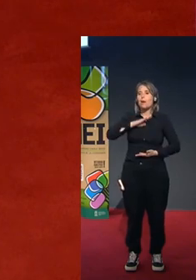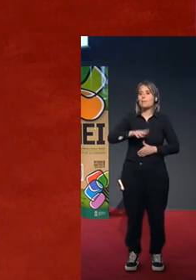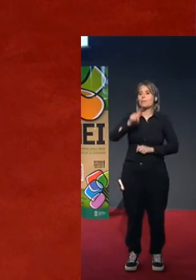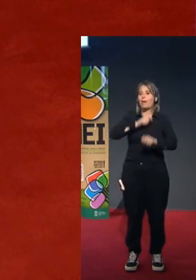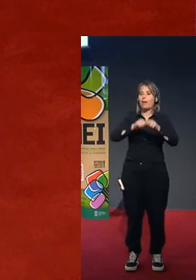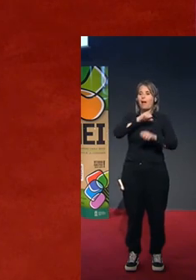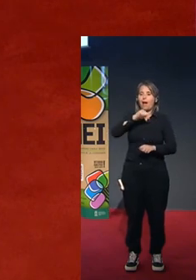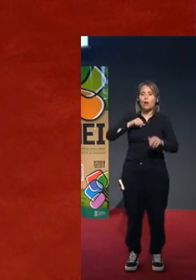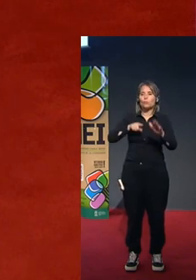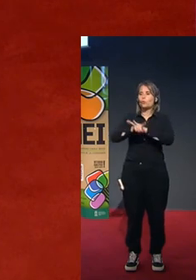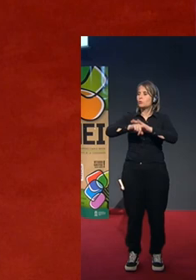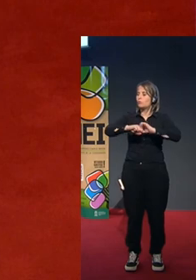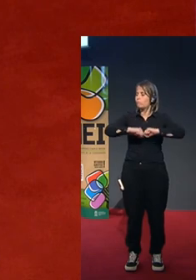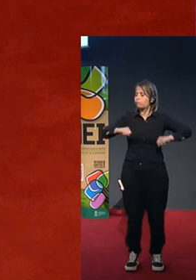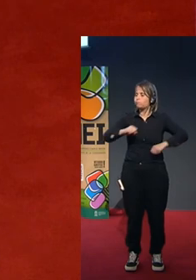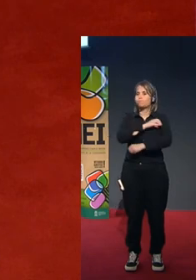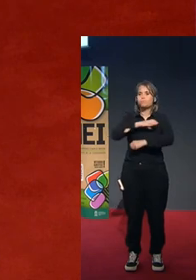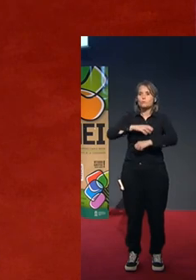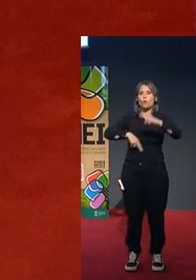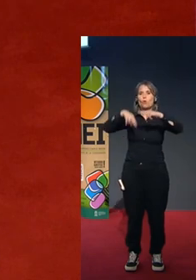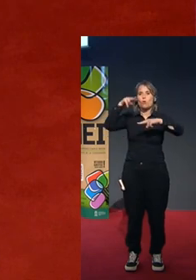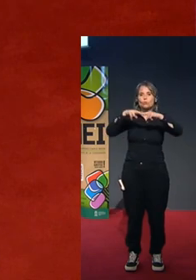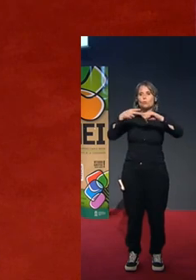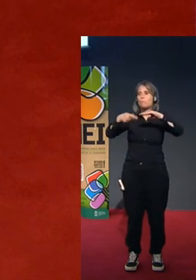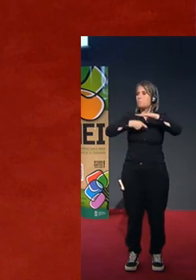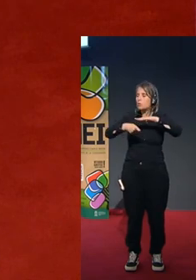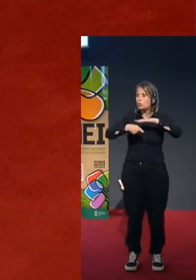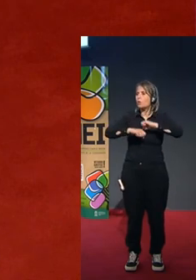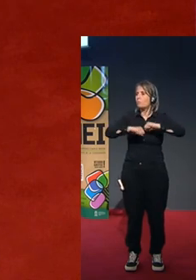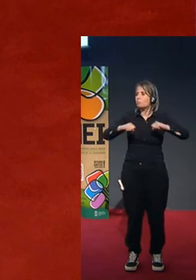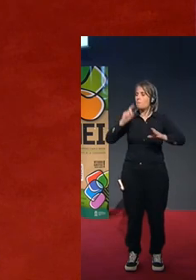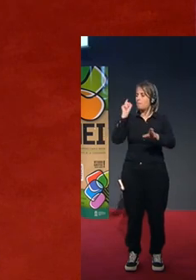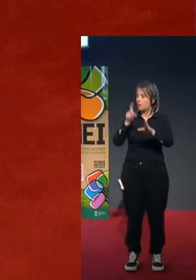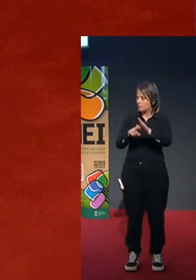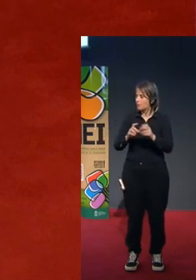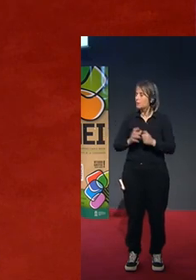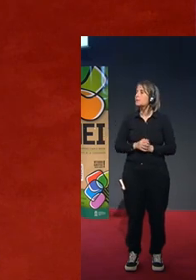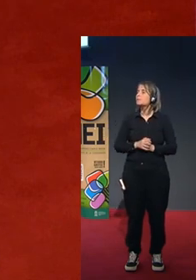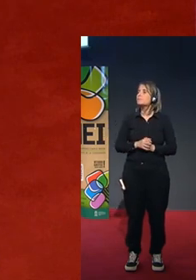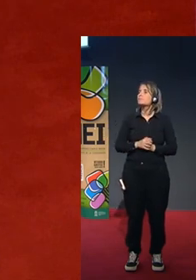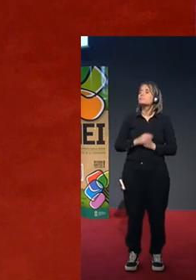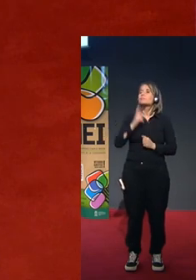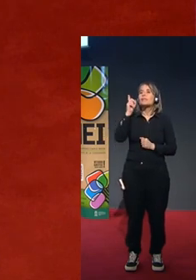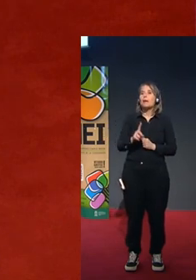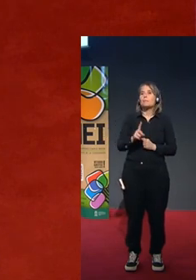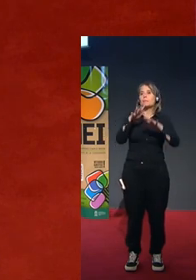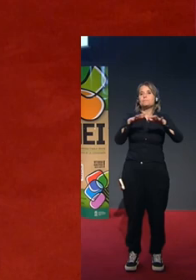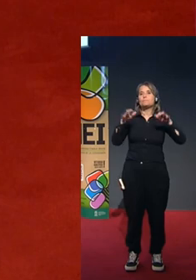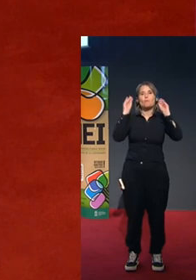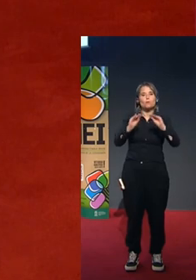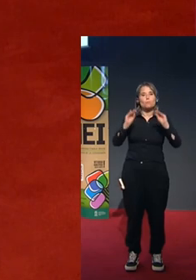autogestión y empoderarlas en la construcción de una victoria gastéis más participativa también hemos ofrecido sesiones